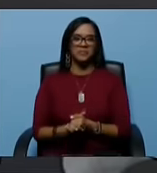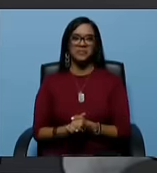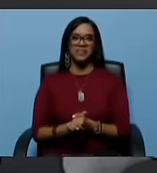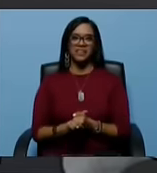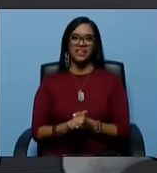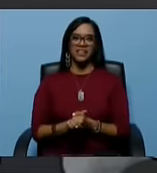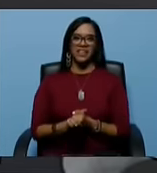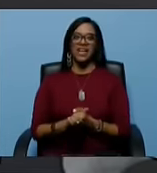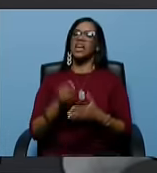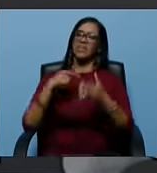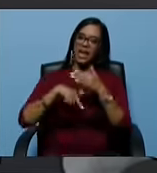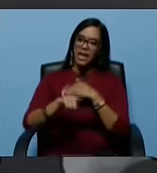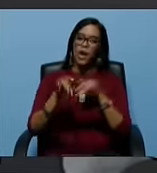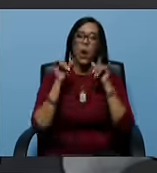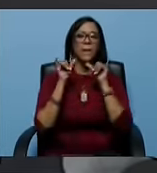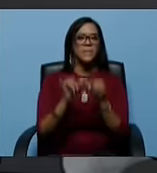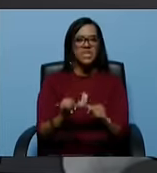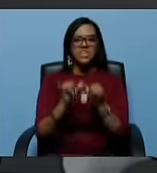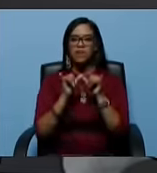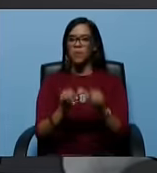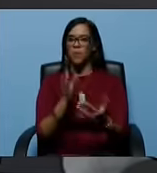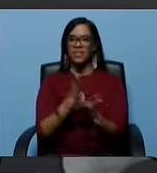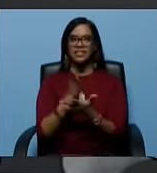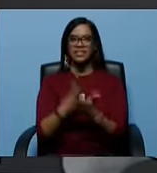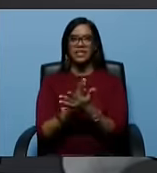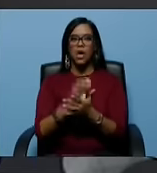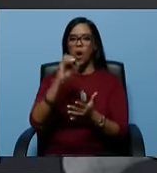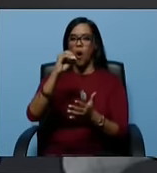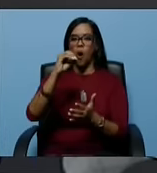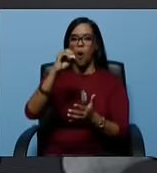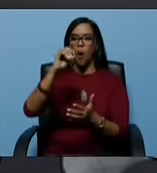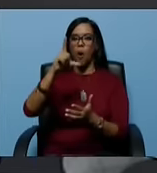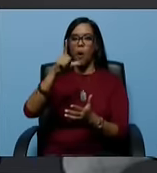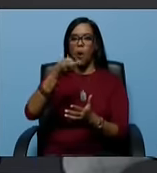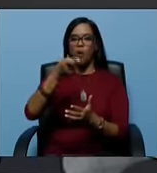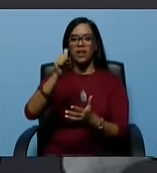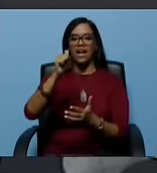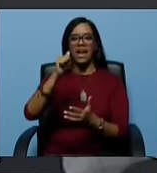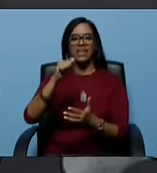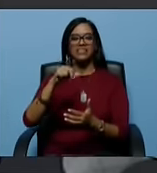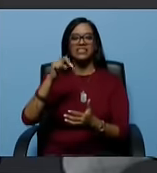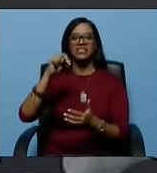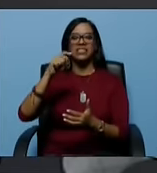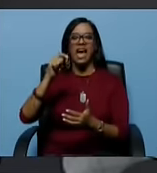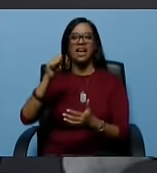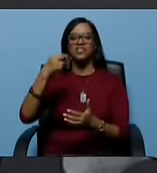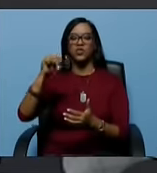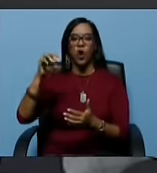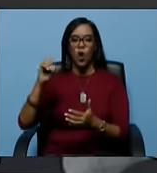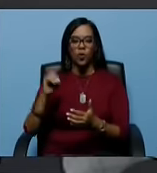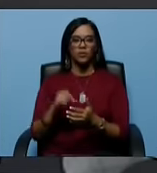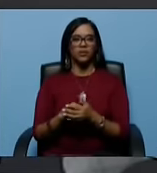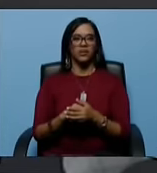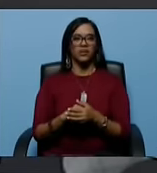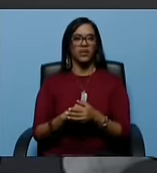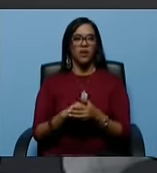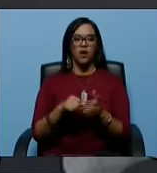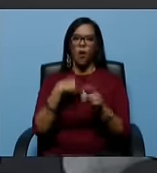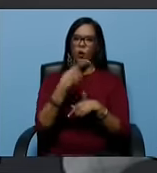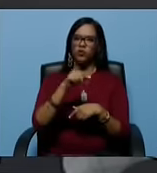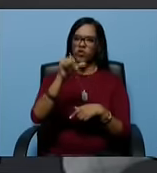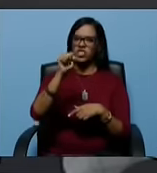Y salieron los mismos de siempre, las Olga Tañón, el, ¿cómo se llama? Silvestre Dangón, el otro, el San, ¿es que se llama